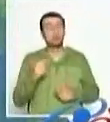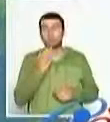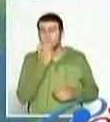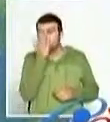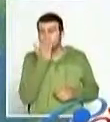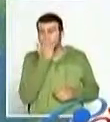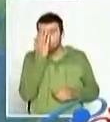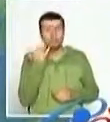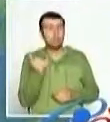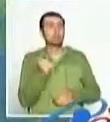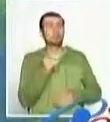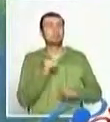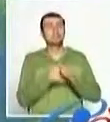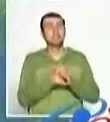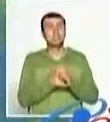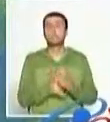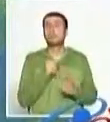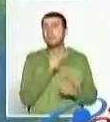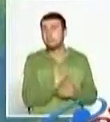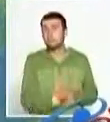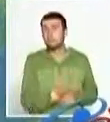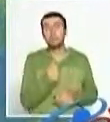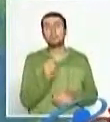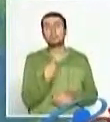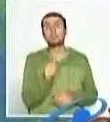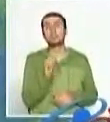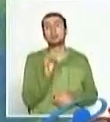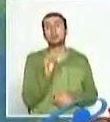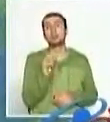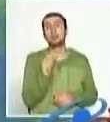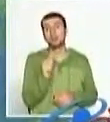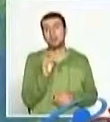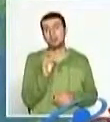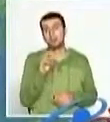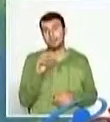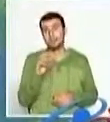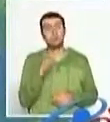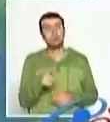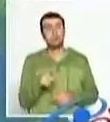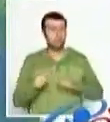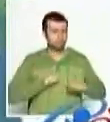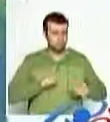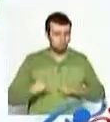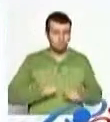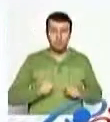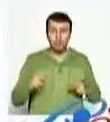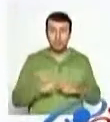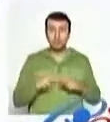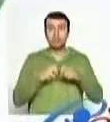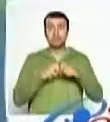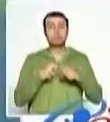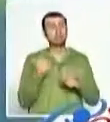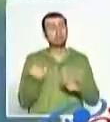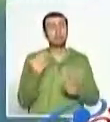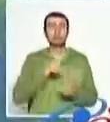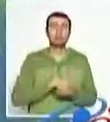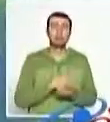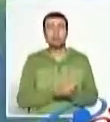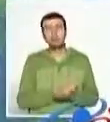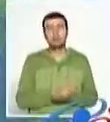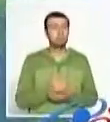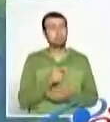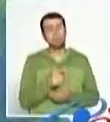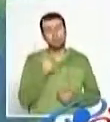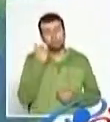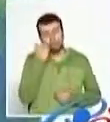el ATP. Y entonces esta cadena de producción de energía se deteriora y es lo que va a llevar a la enfermedad.